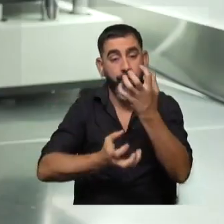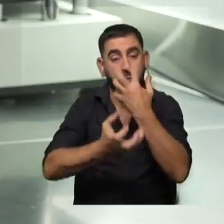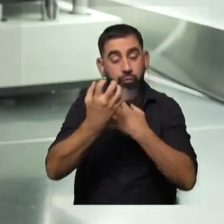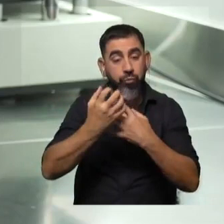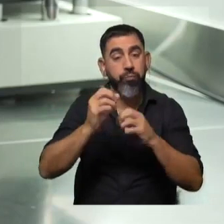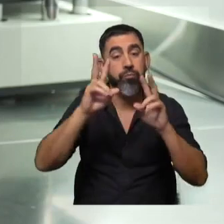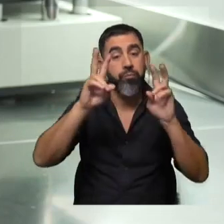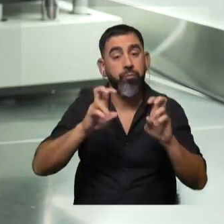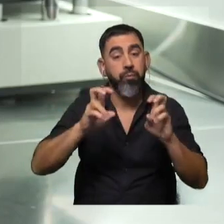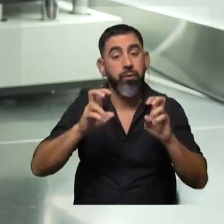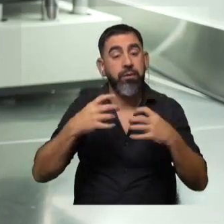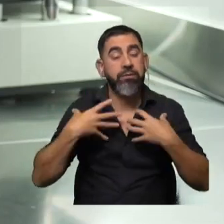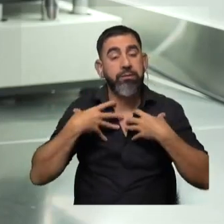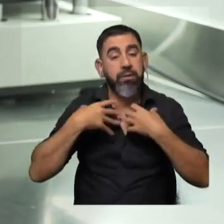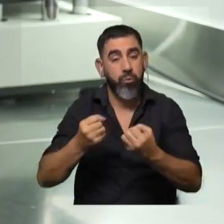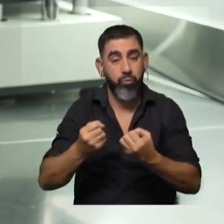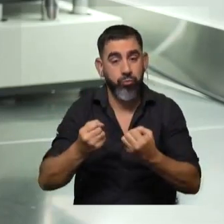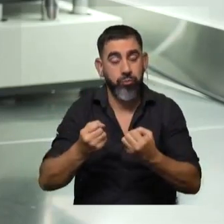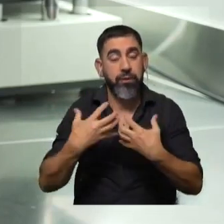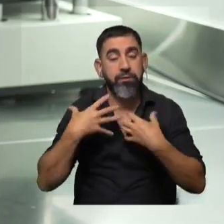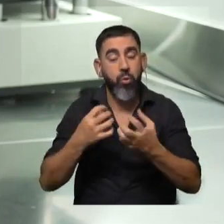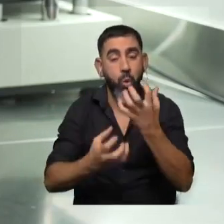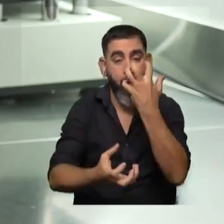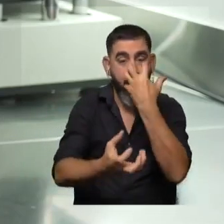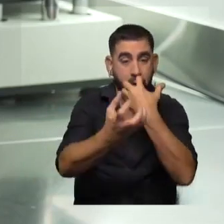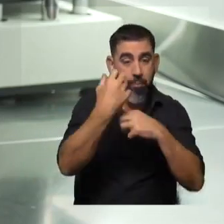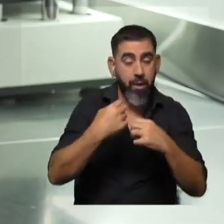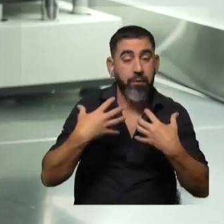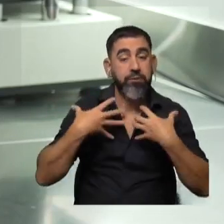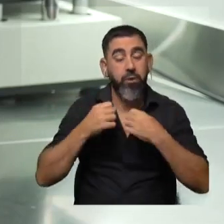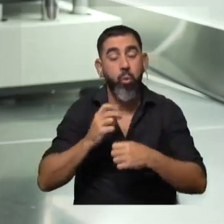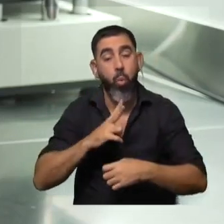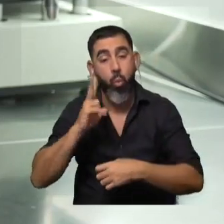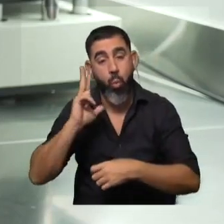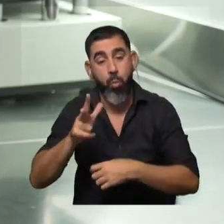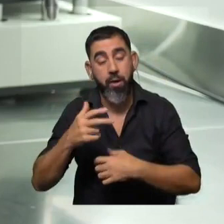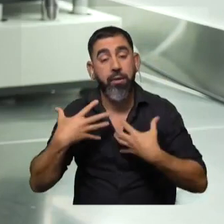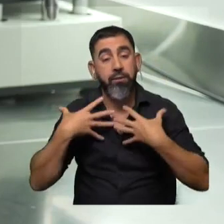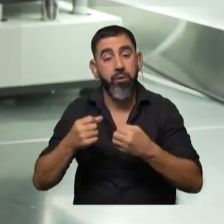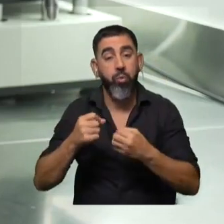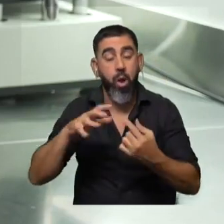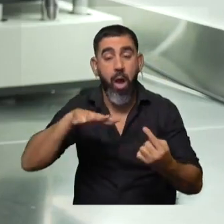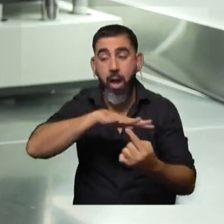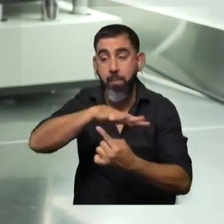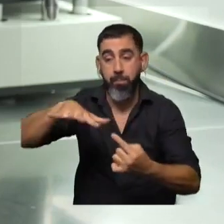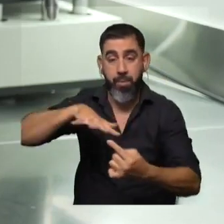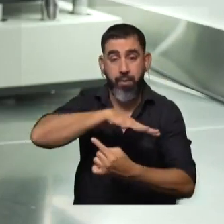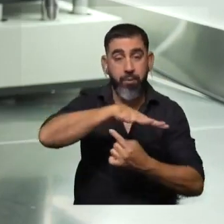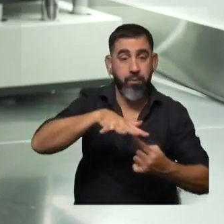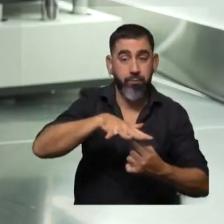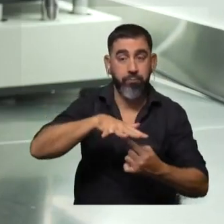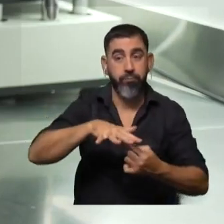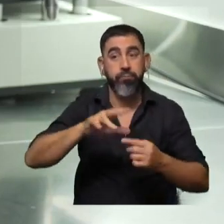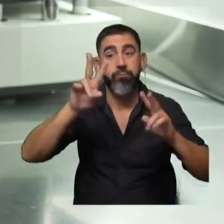concepto de una salud, ¿no? O sea, es la salud animal, la salud humana y la salud del medio ambiente. Y este tema